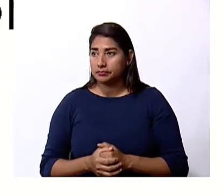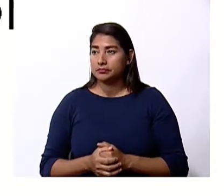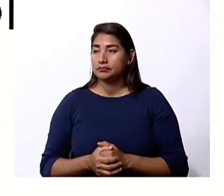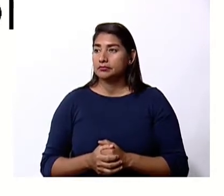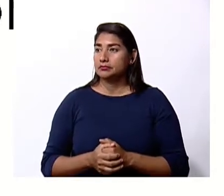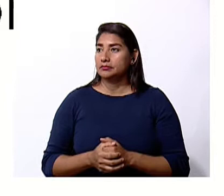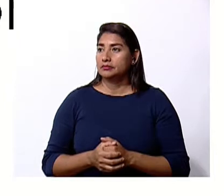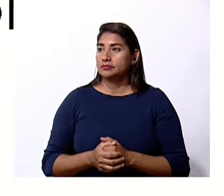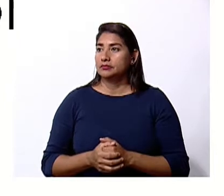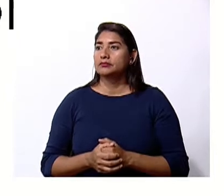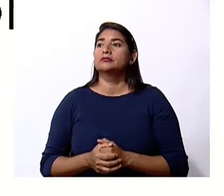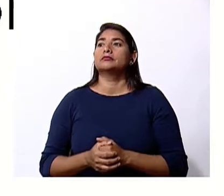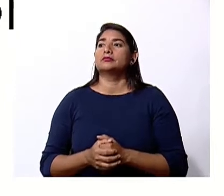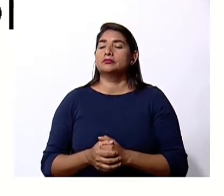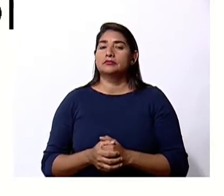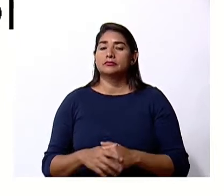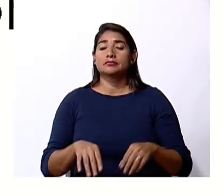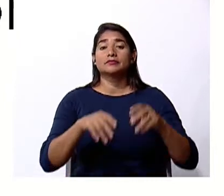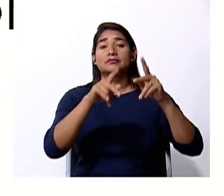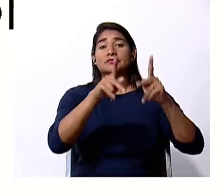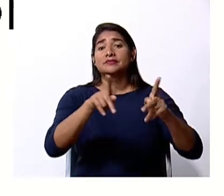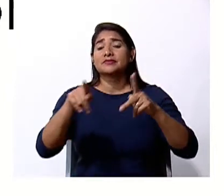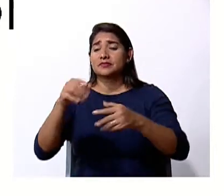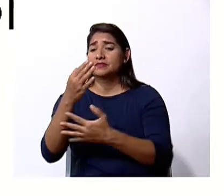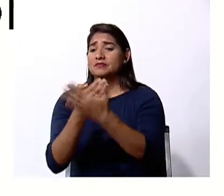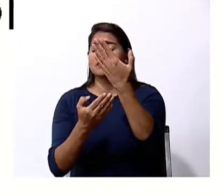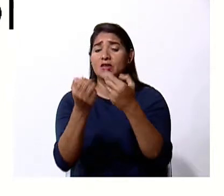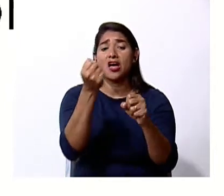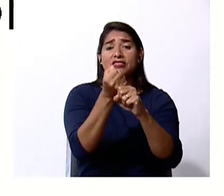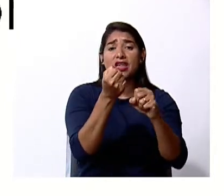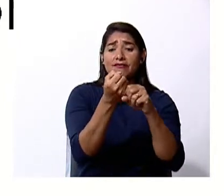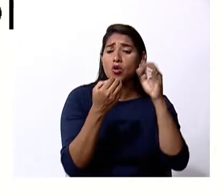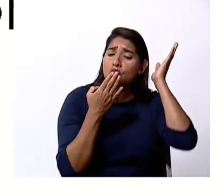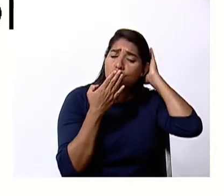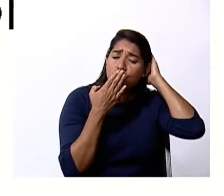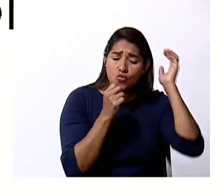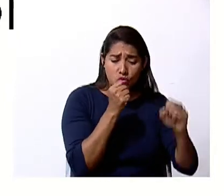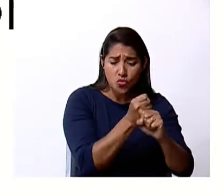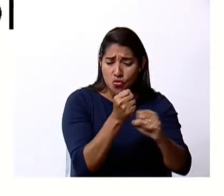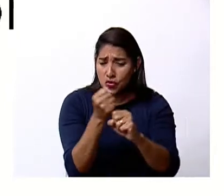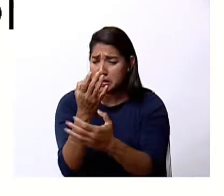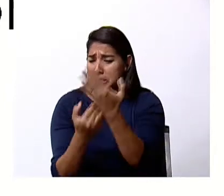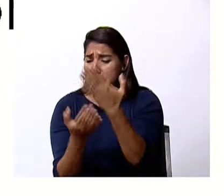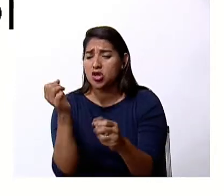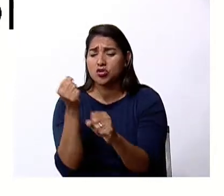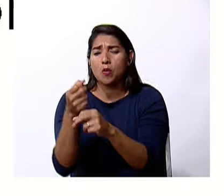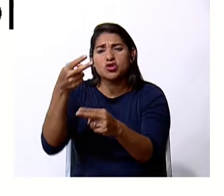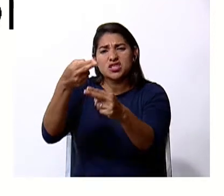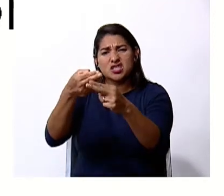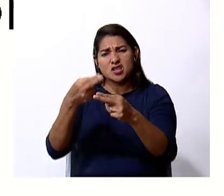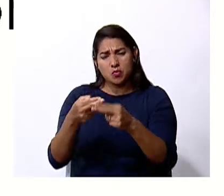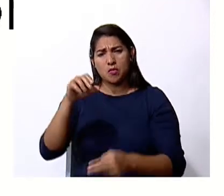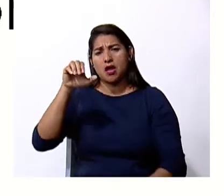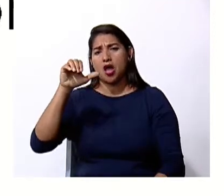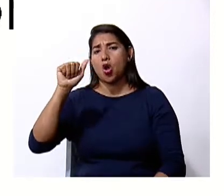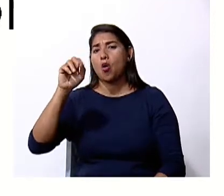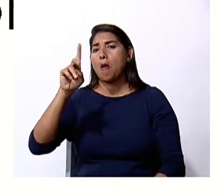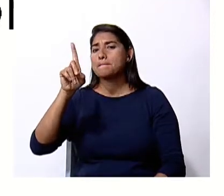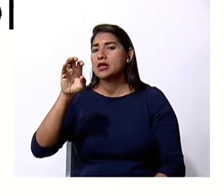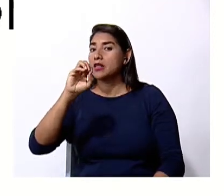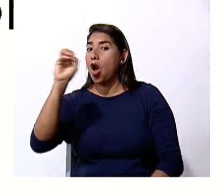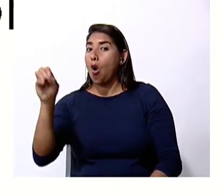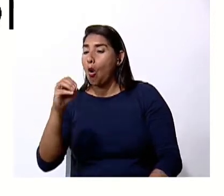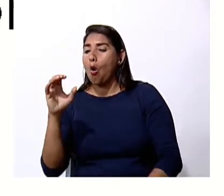¿Cómo se le llamó a la explotación de mano indígena en la colonia? ¿Se le llamó encomienda o se le